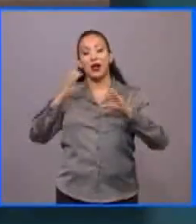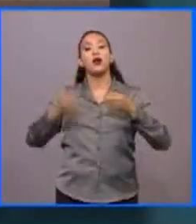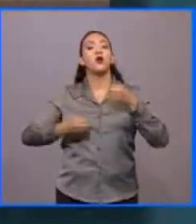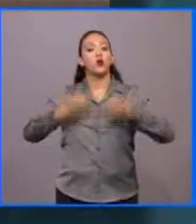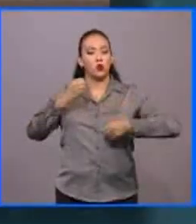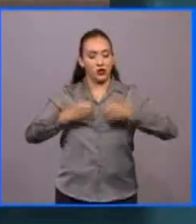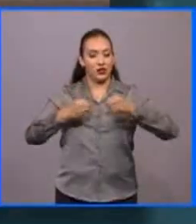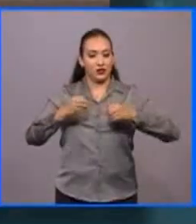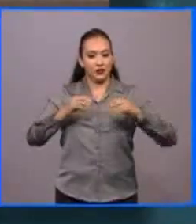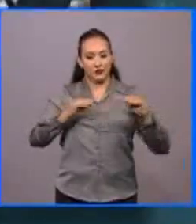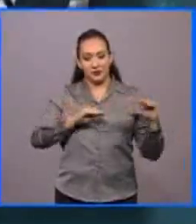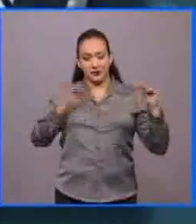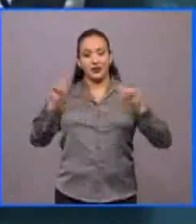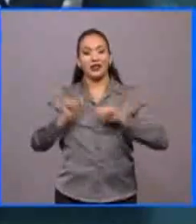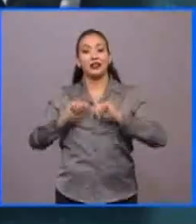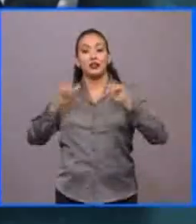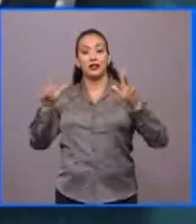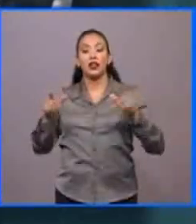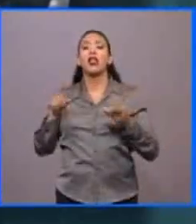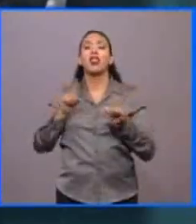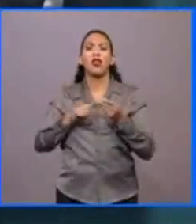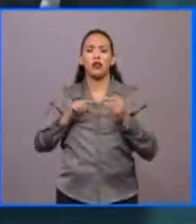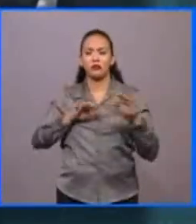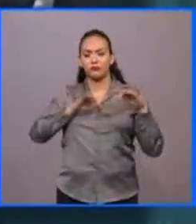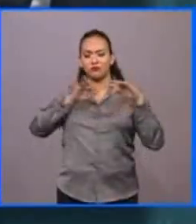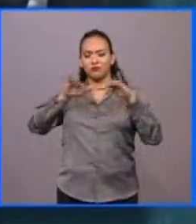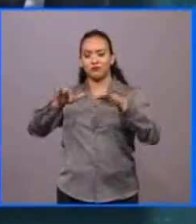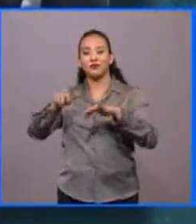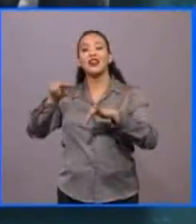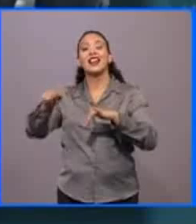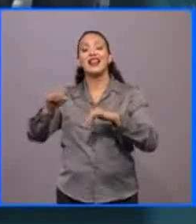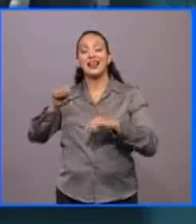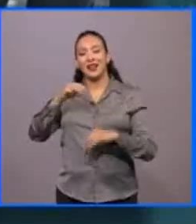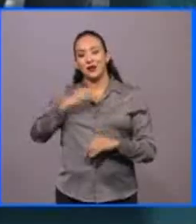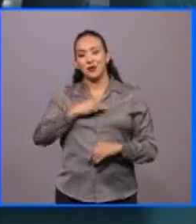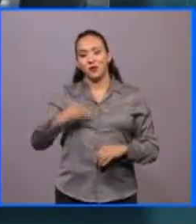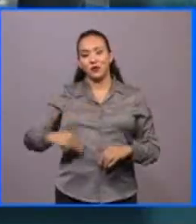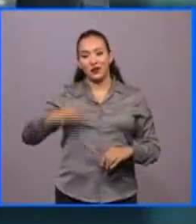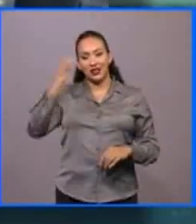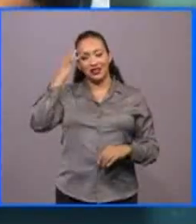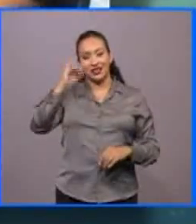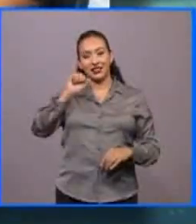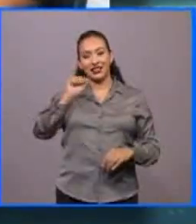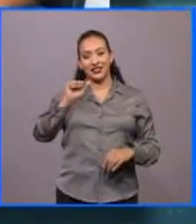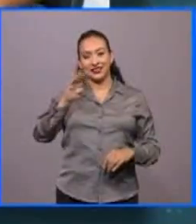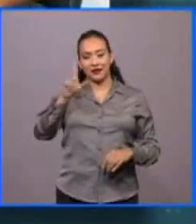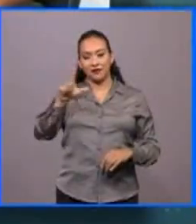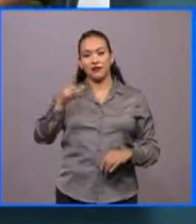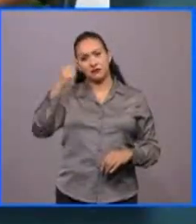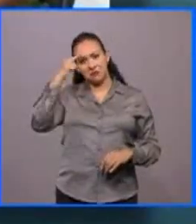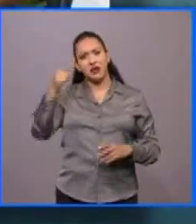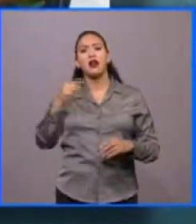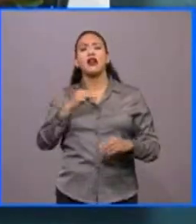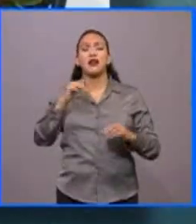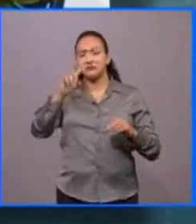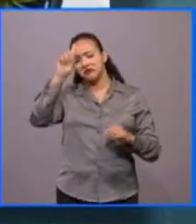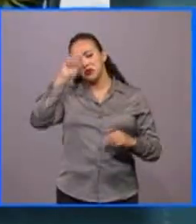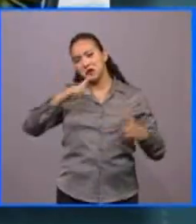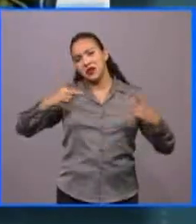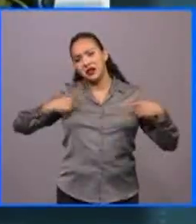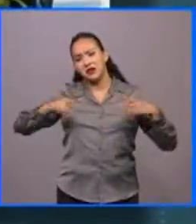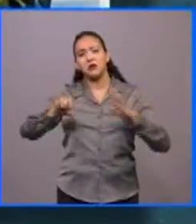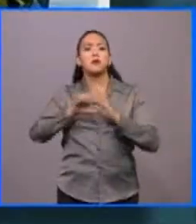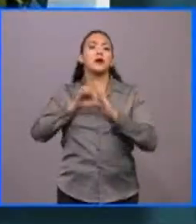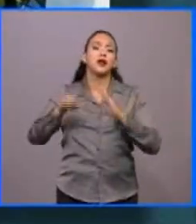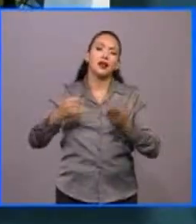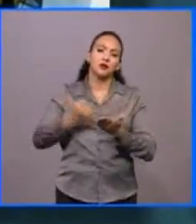Alternativa del Poder Judicial de Tlaxcala se instaló en el municipio de Santa Isabel Xiloxochtla para brindar a la población orientación en torno a